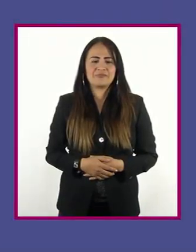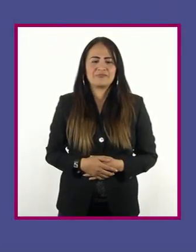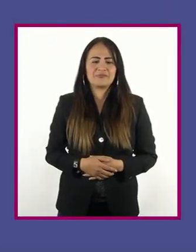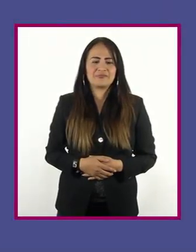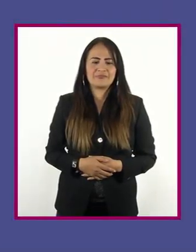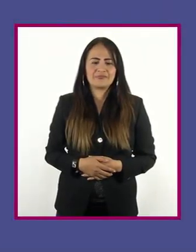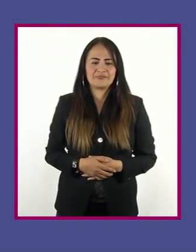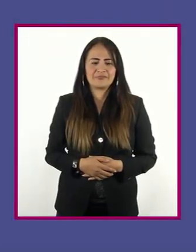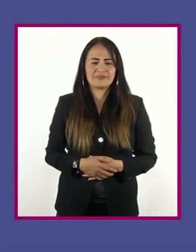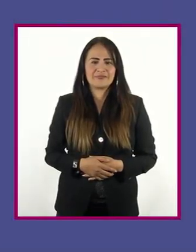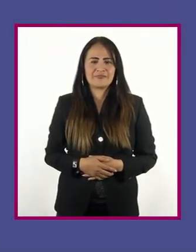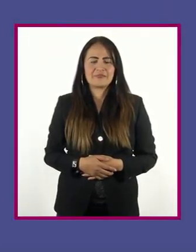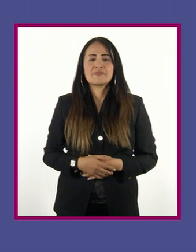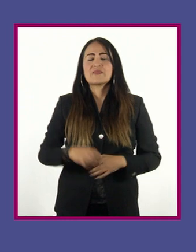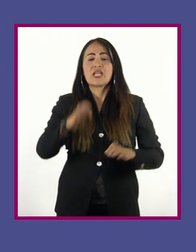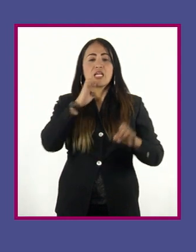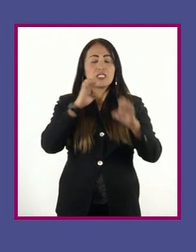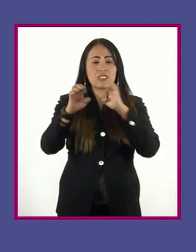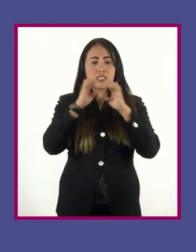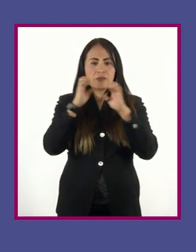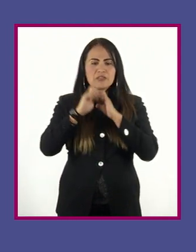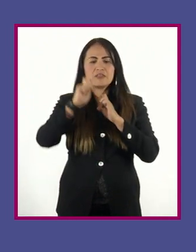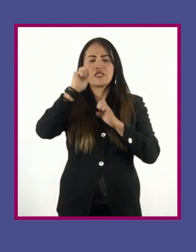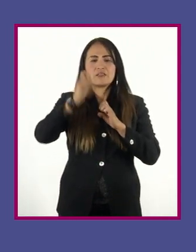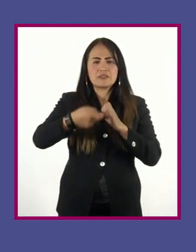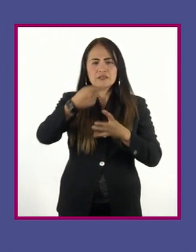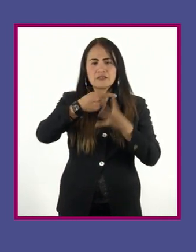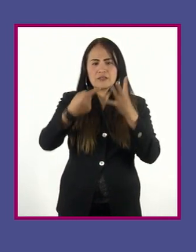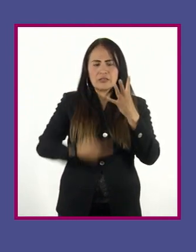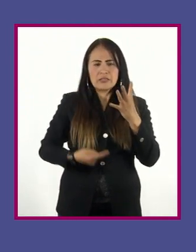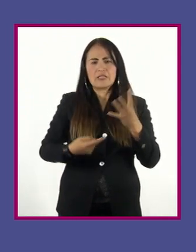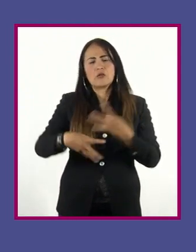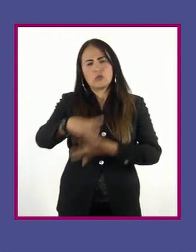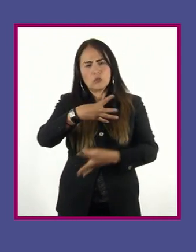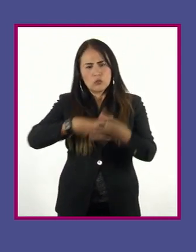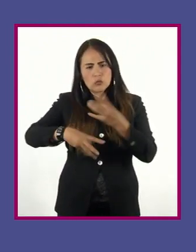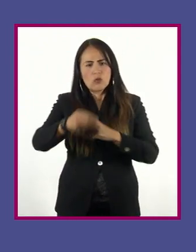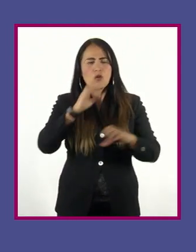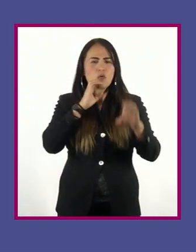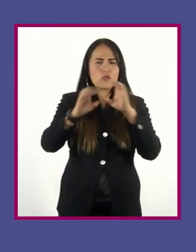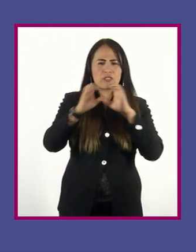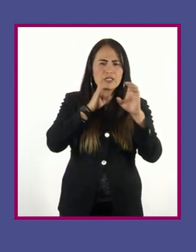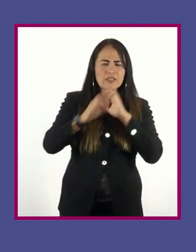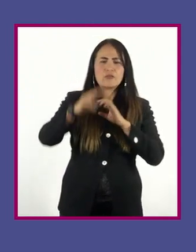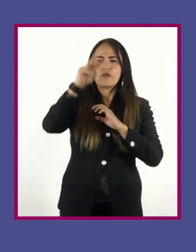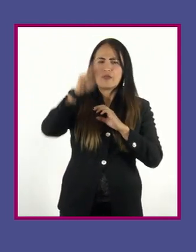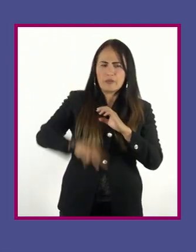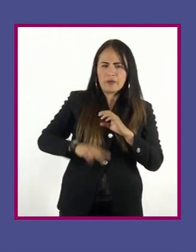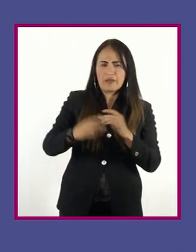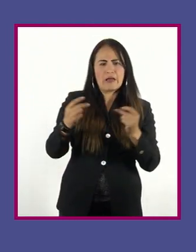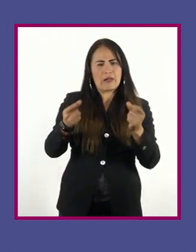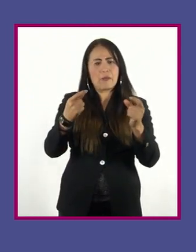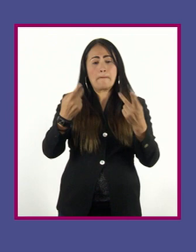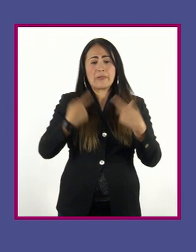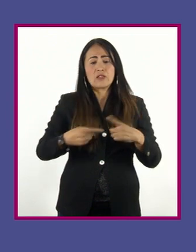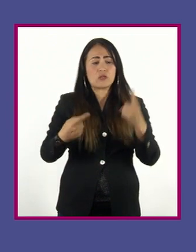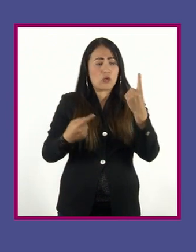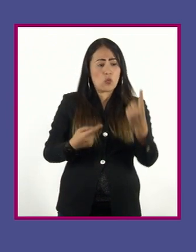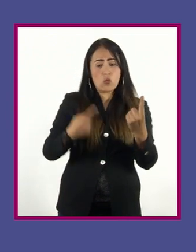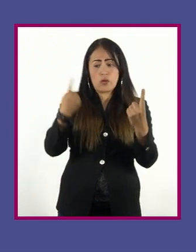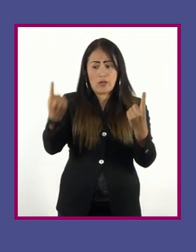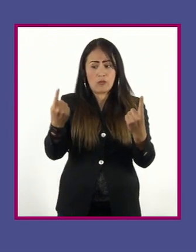La entrevista es una práctica discursiva, producto del intercambio comunicativo real e inmediato entre dos o más